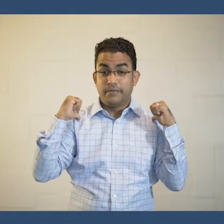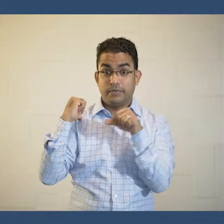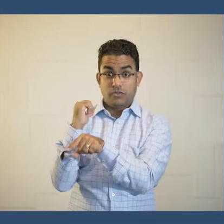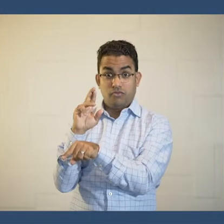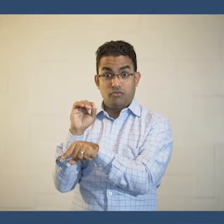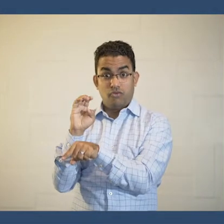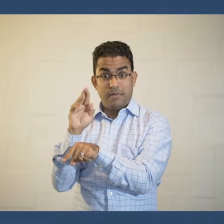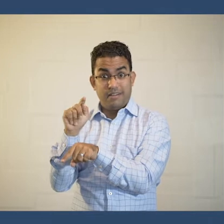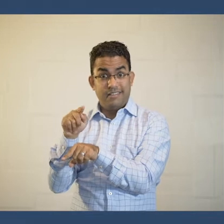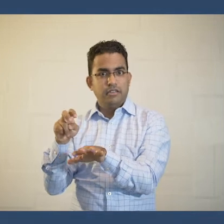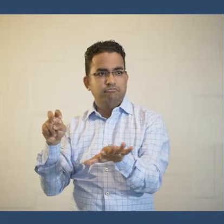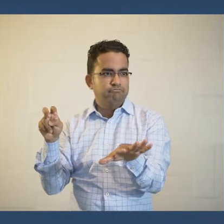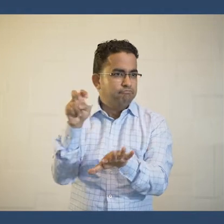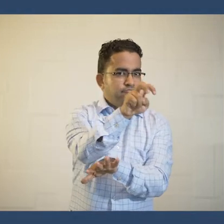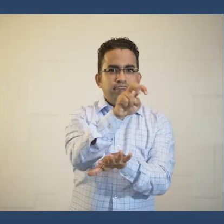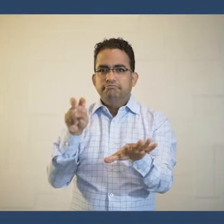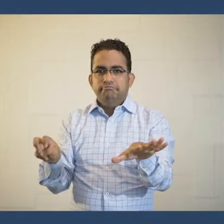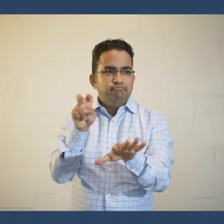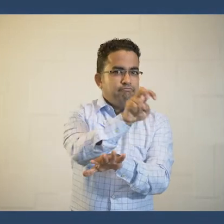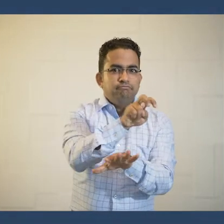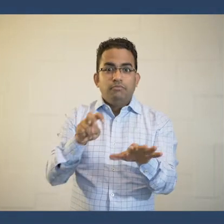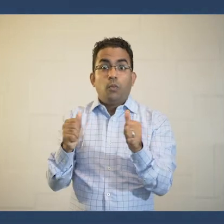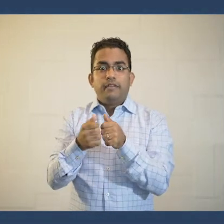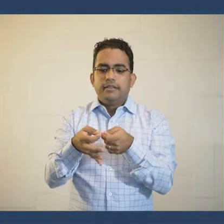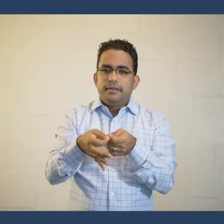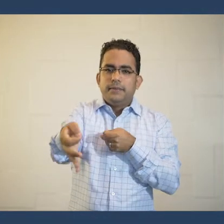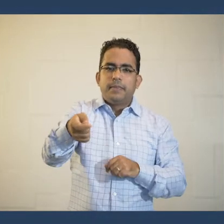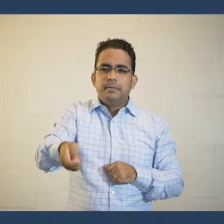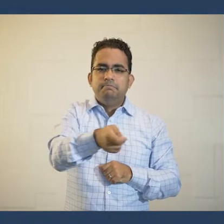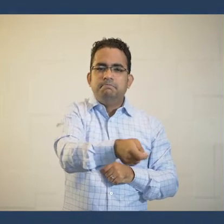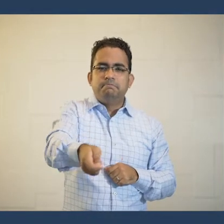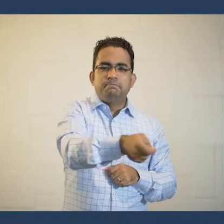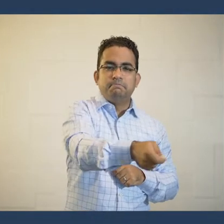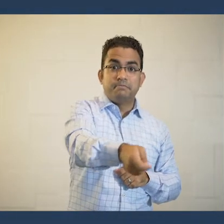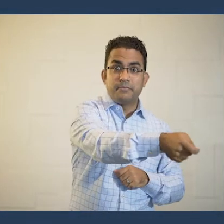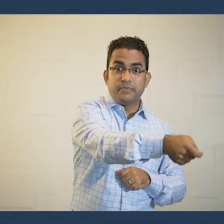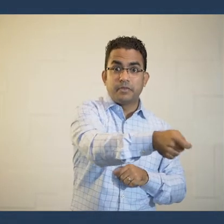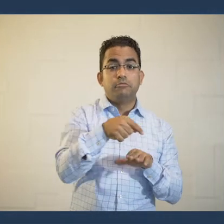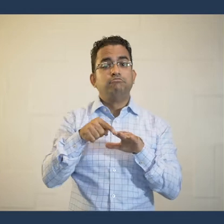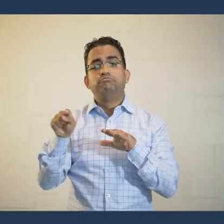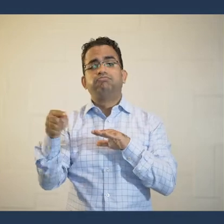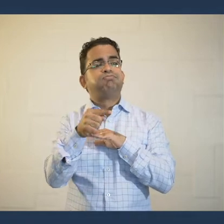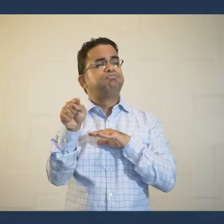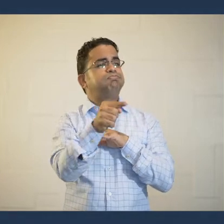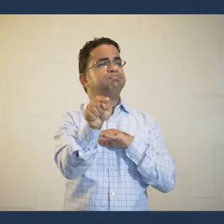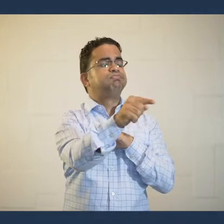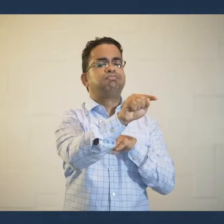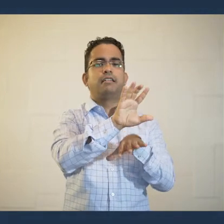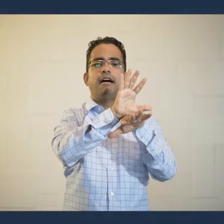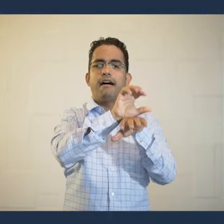va con su bastón blanco en la mano y con sus inmensas ilusiones. Y ya los caminos